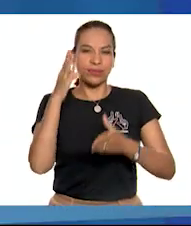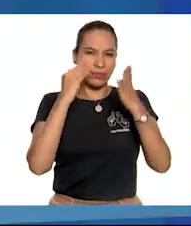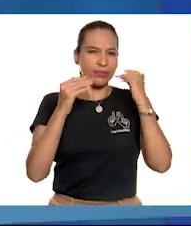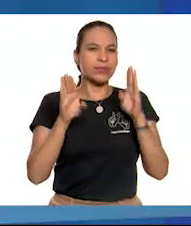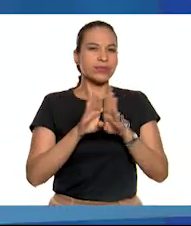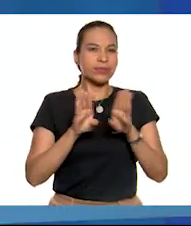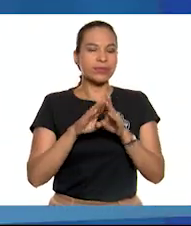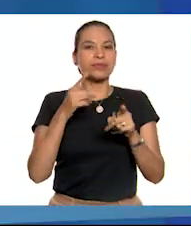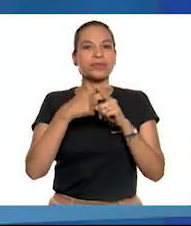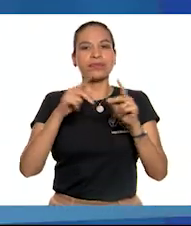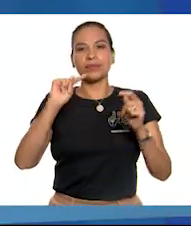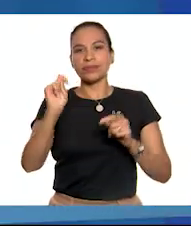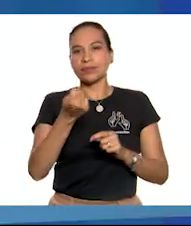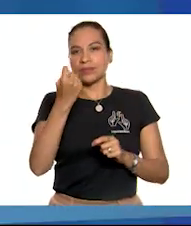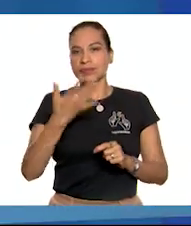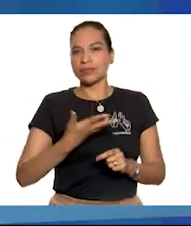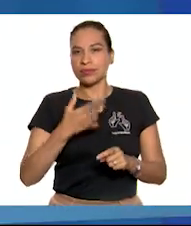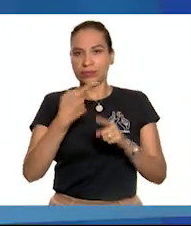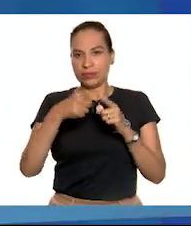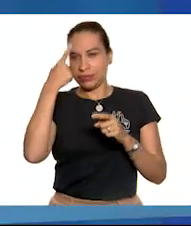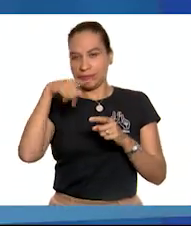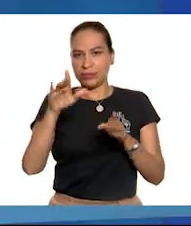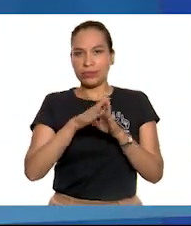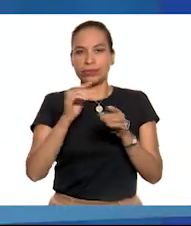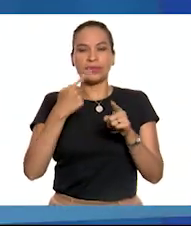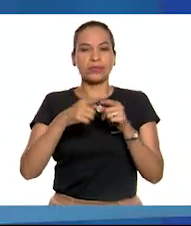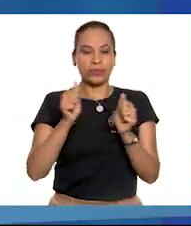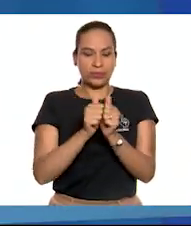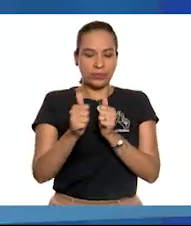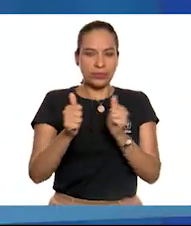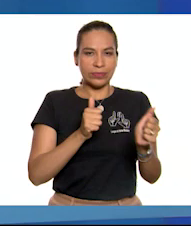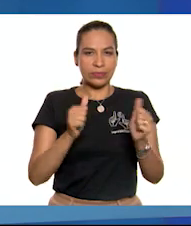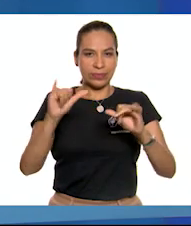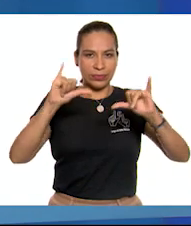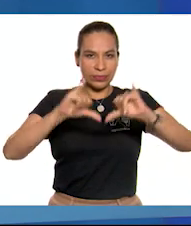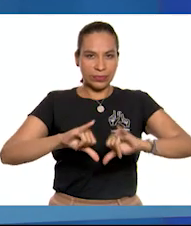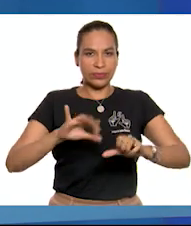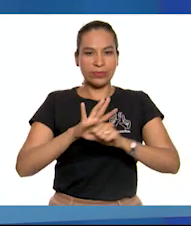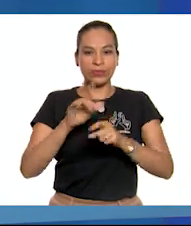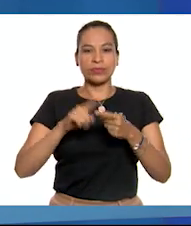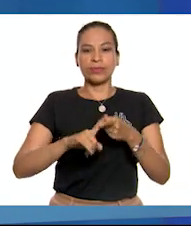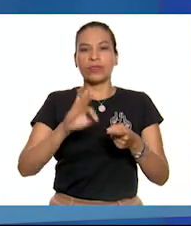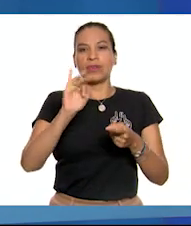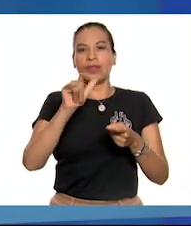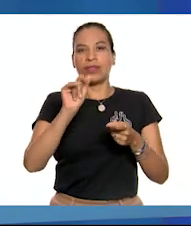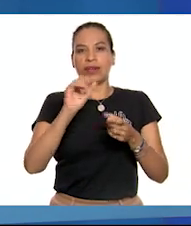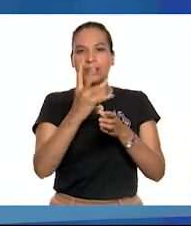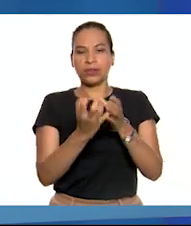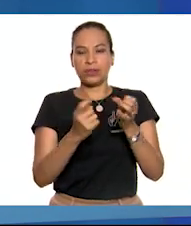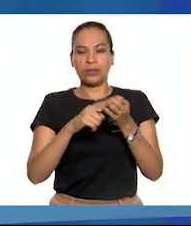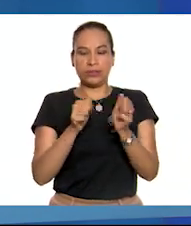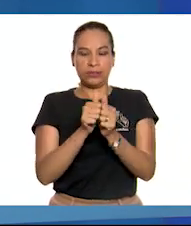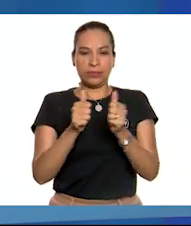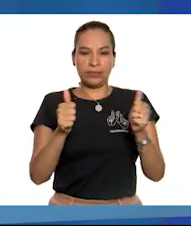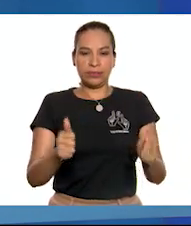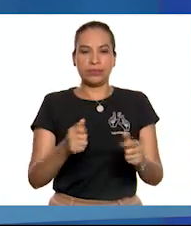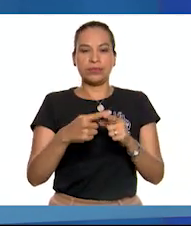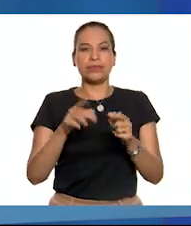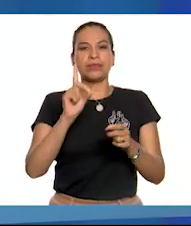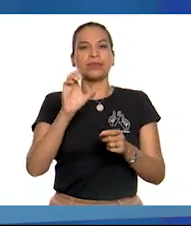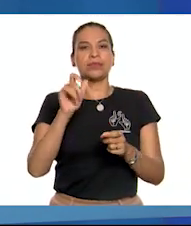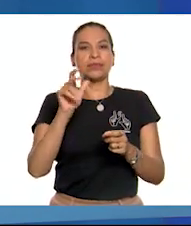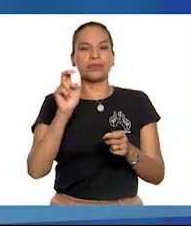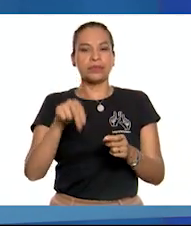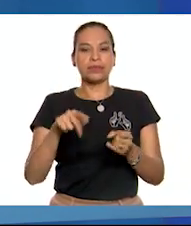a aprender sobre las técnicas que existen para la separación de las mezclas. Estas son la filtración, separación,